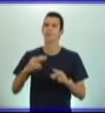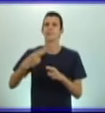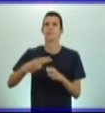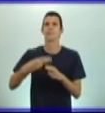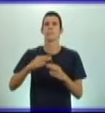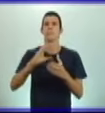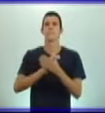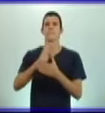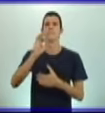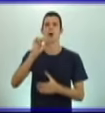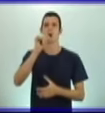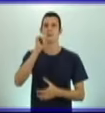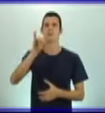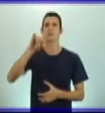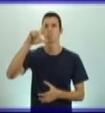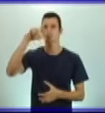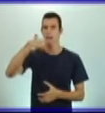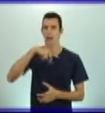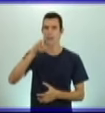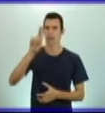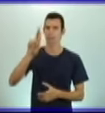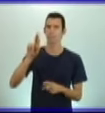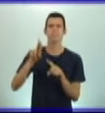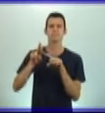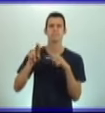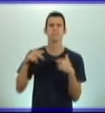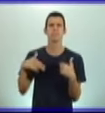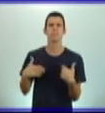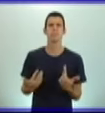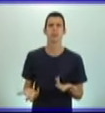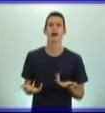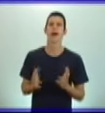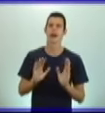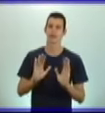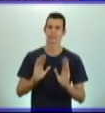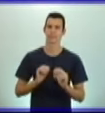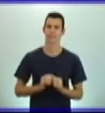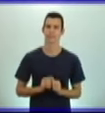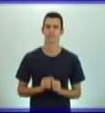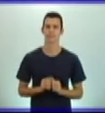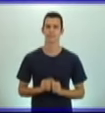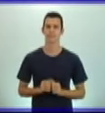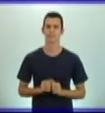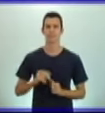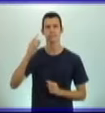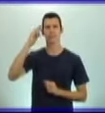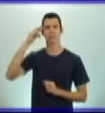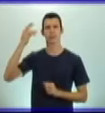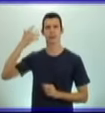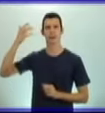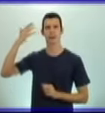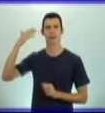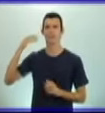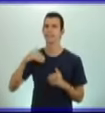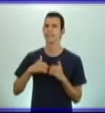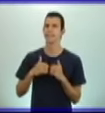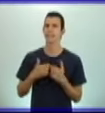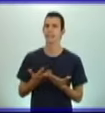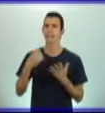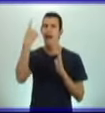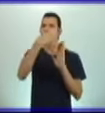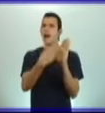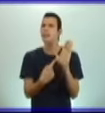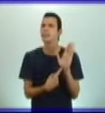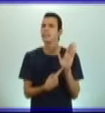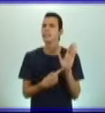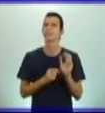a módulo de x, que es la general. Vamos a ver algunos aspectos. Para poderlo ver, vamos a recordar qué es